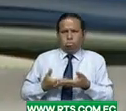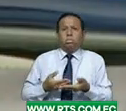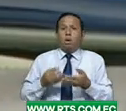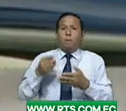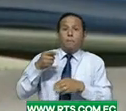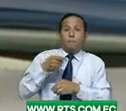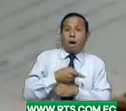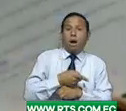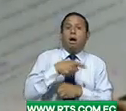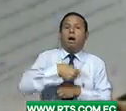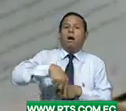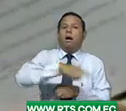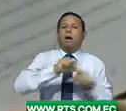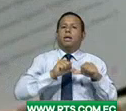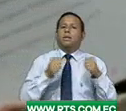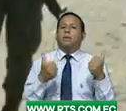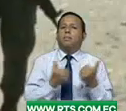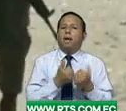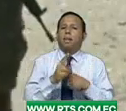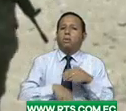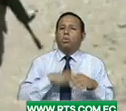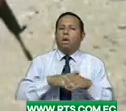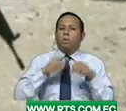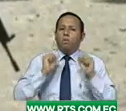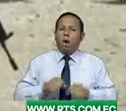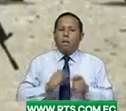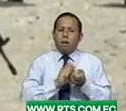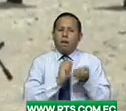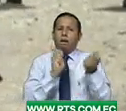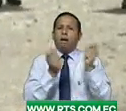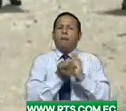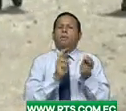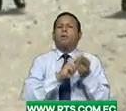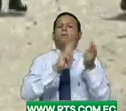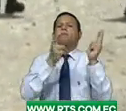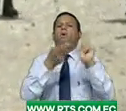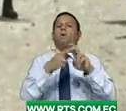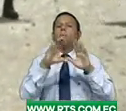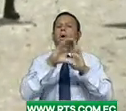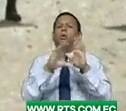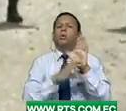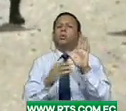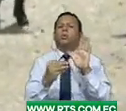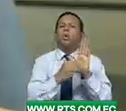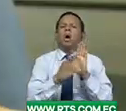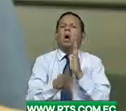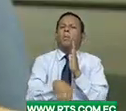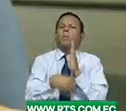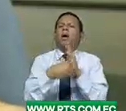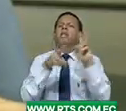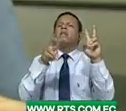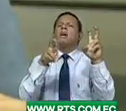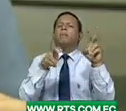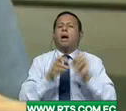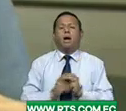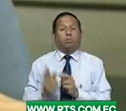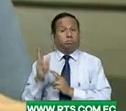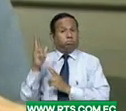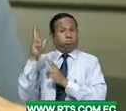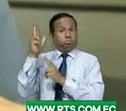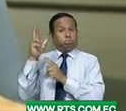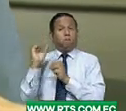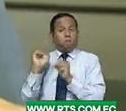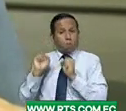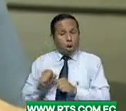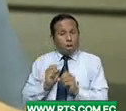objetivo de que las Fuerzas Armadas puedan colaborar en la seguridad interna del país. Sin embargo, el presidente de la Comisión de